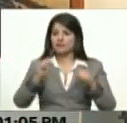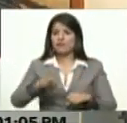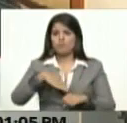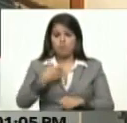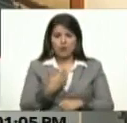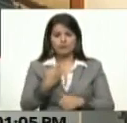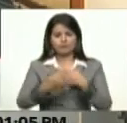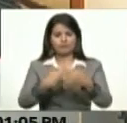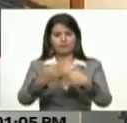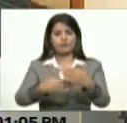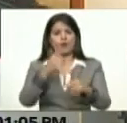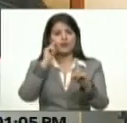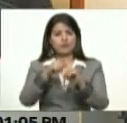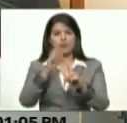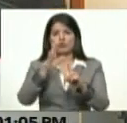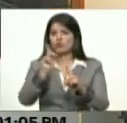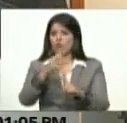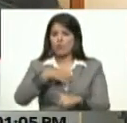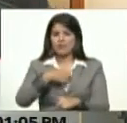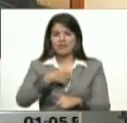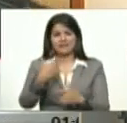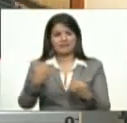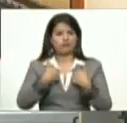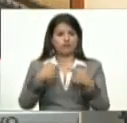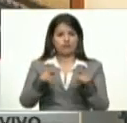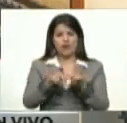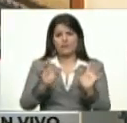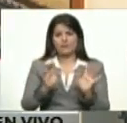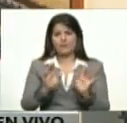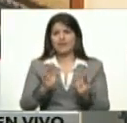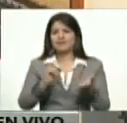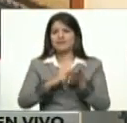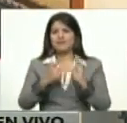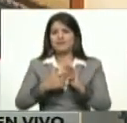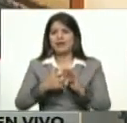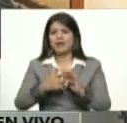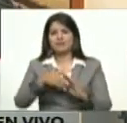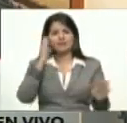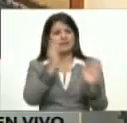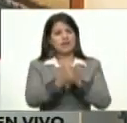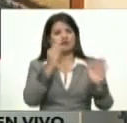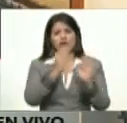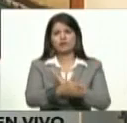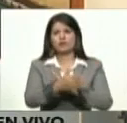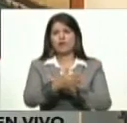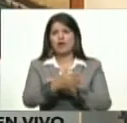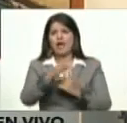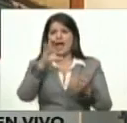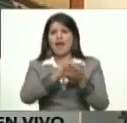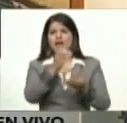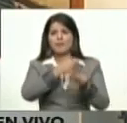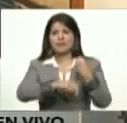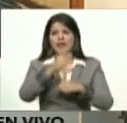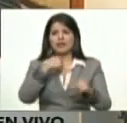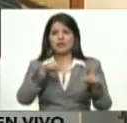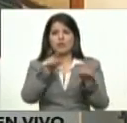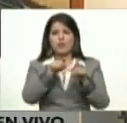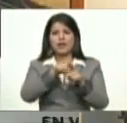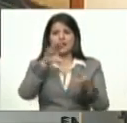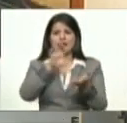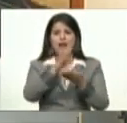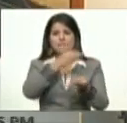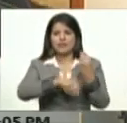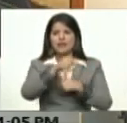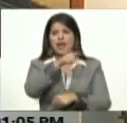por inflación para que no se vean tan afectados. Son golpes directos al capital, golpes directos al corazón del capital